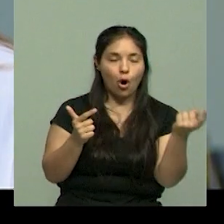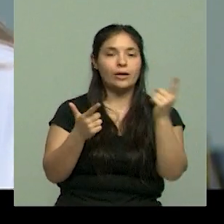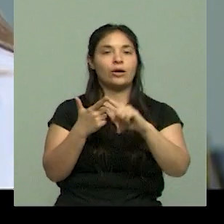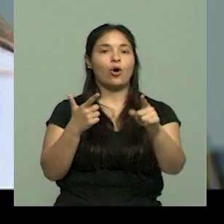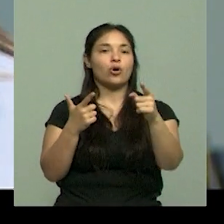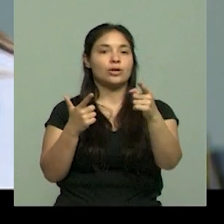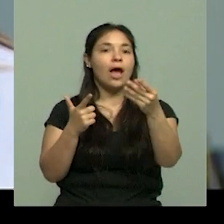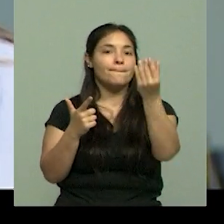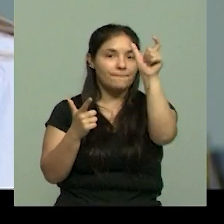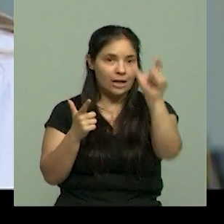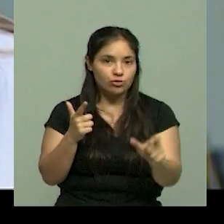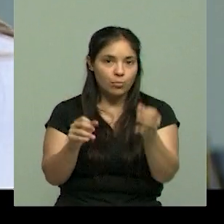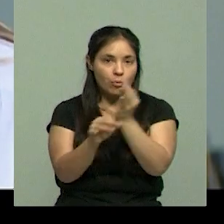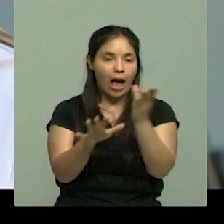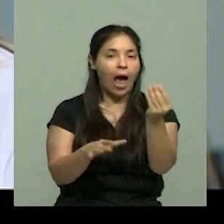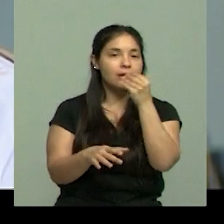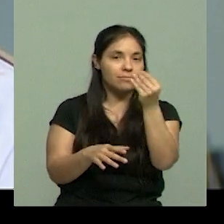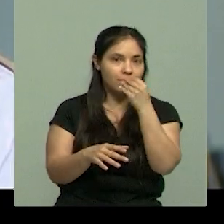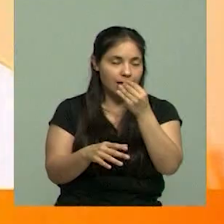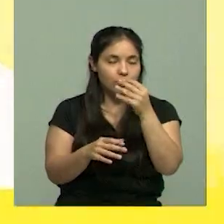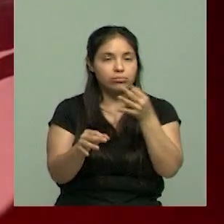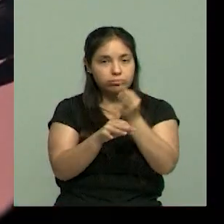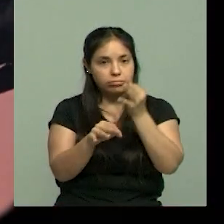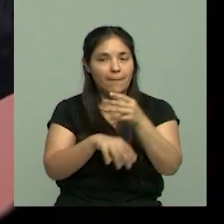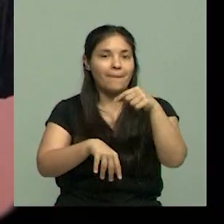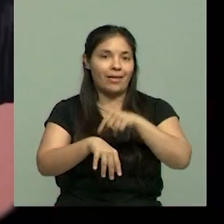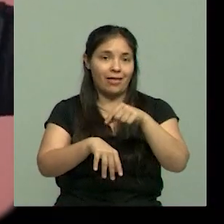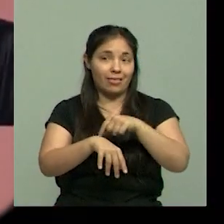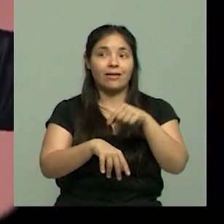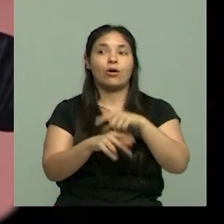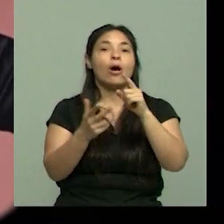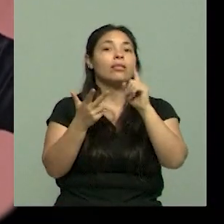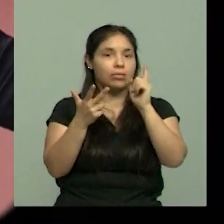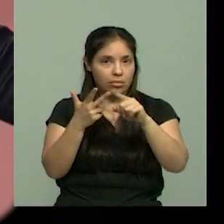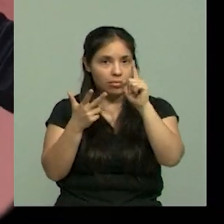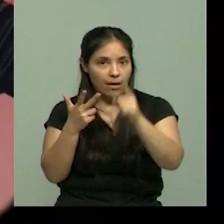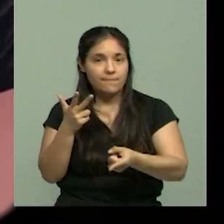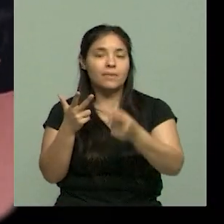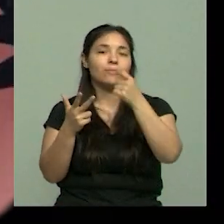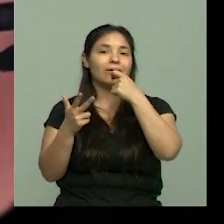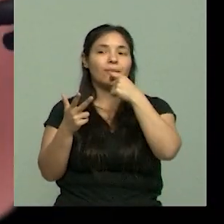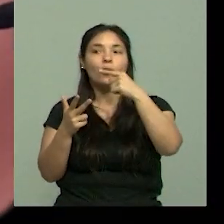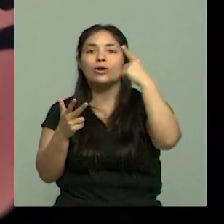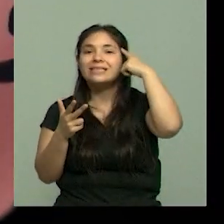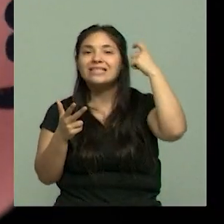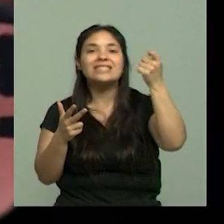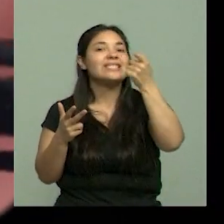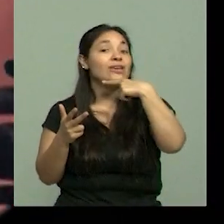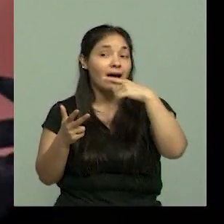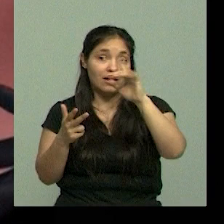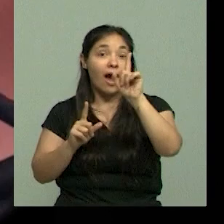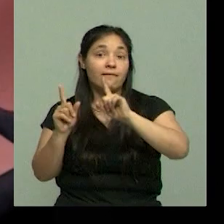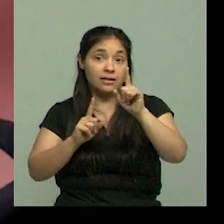aspectos nutricionales, necesitamos también el trabajo del psiquiatra, porque muchas veces es necesario el tema